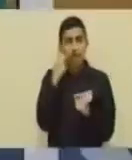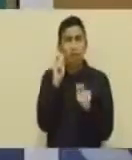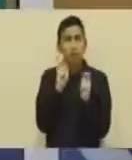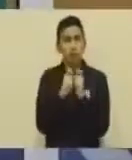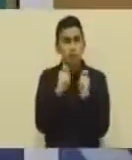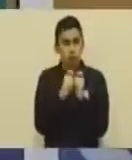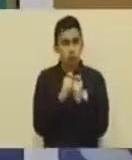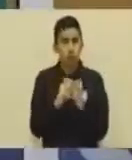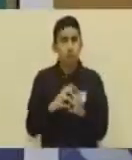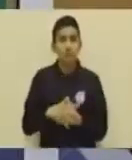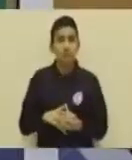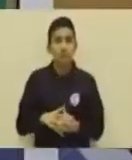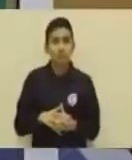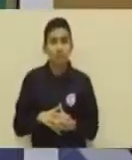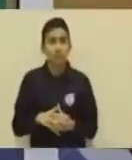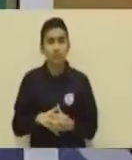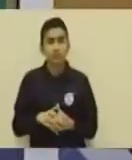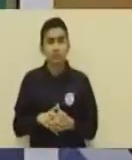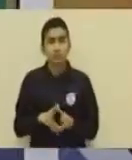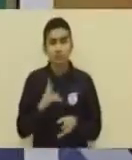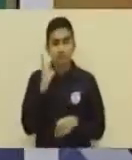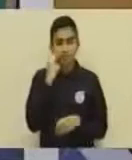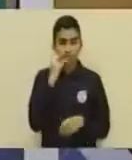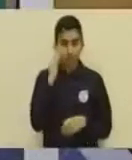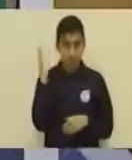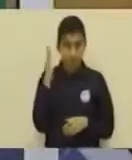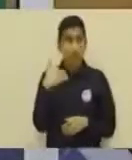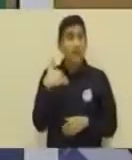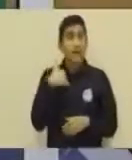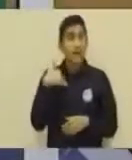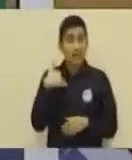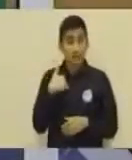tiradores. Veamos, tenemos aquí